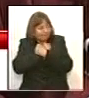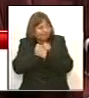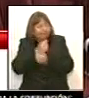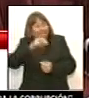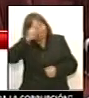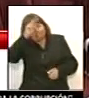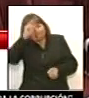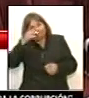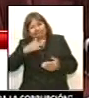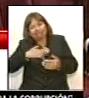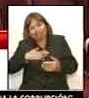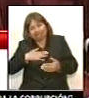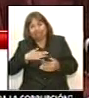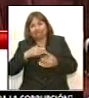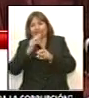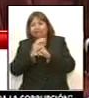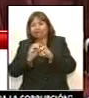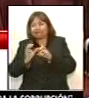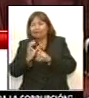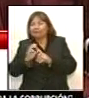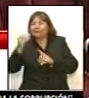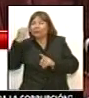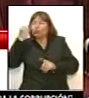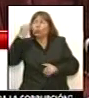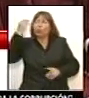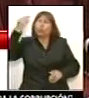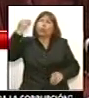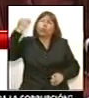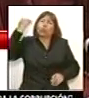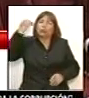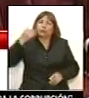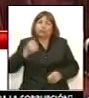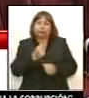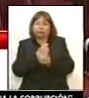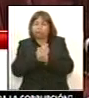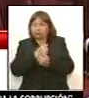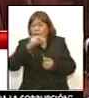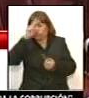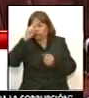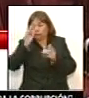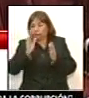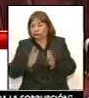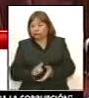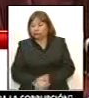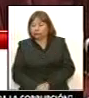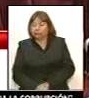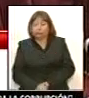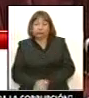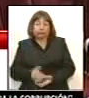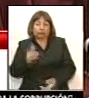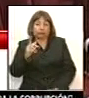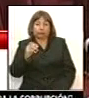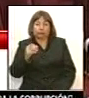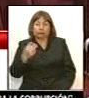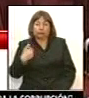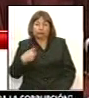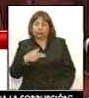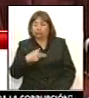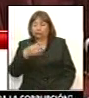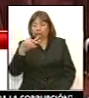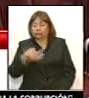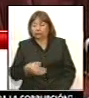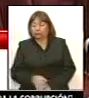Perú, a nuestra cultura milenaria, el amor a la peruanidad, a lo nuestro, a lo auténtico, a lo